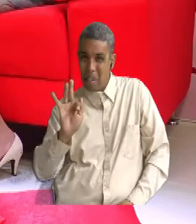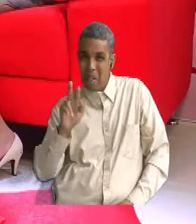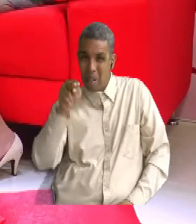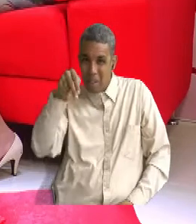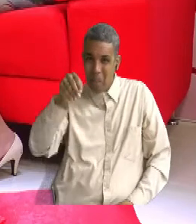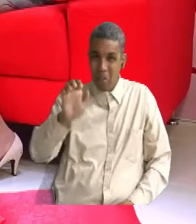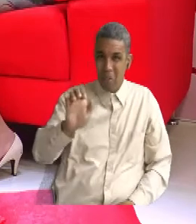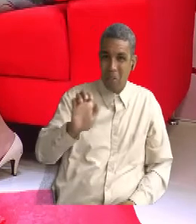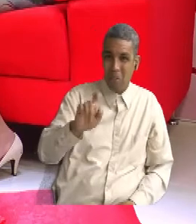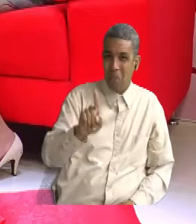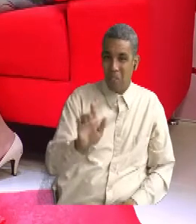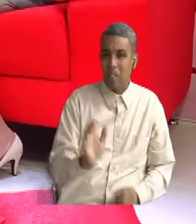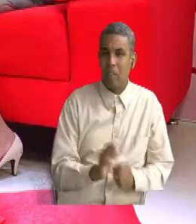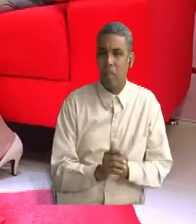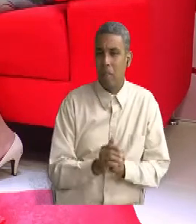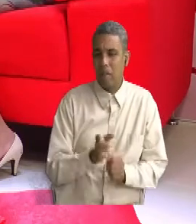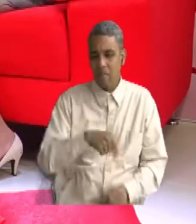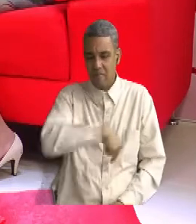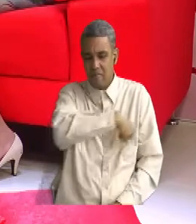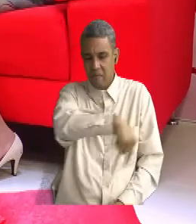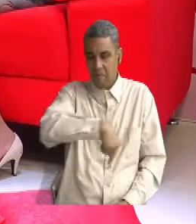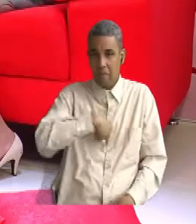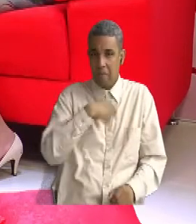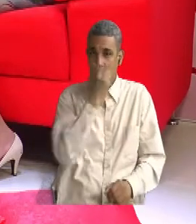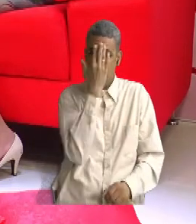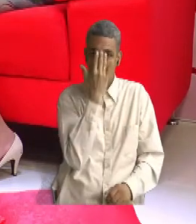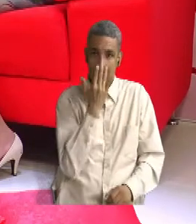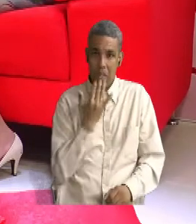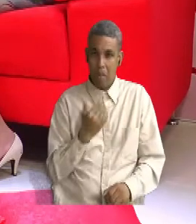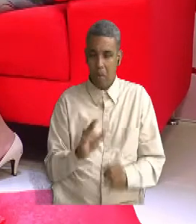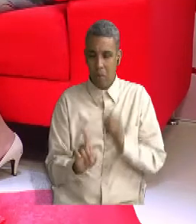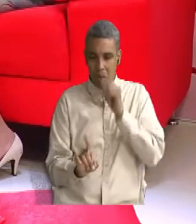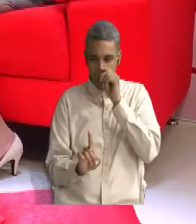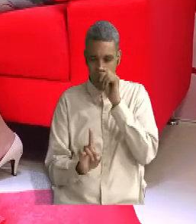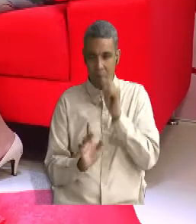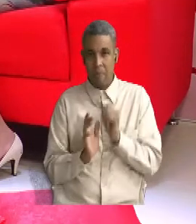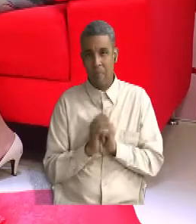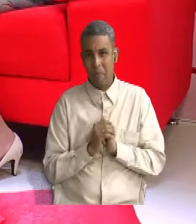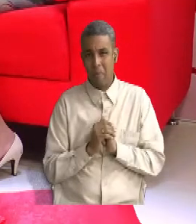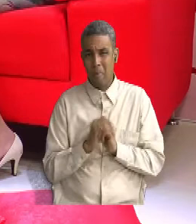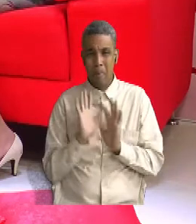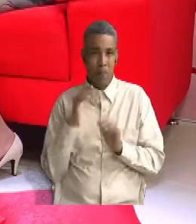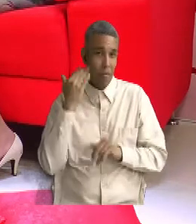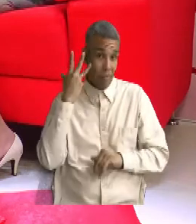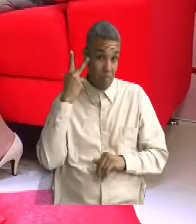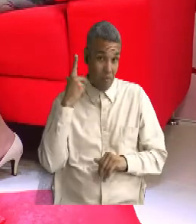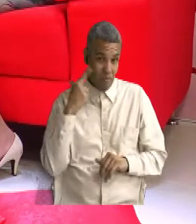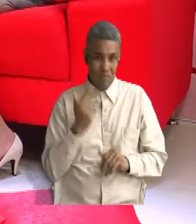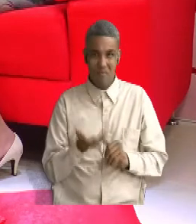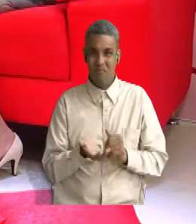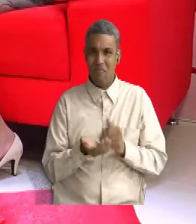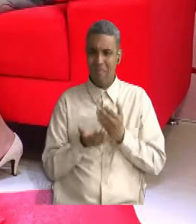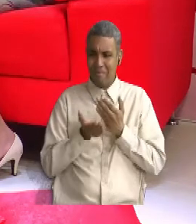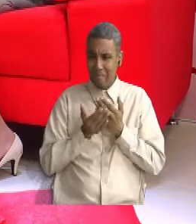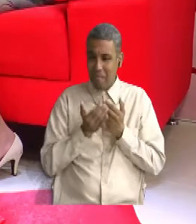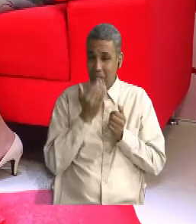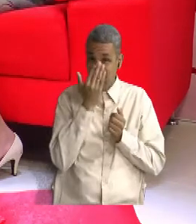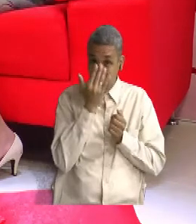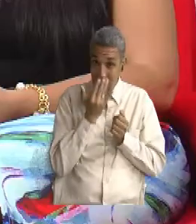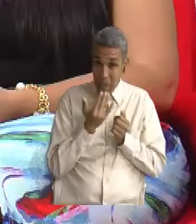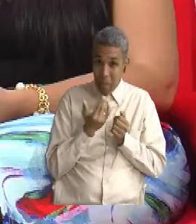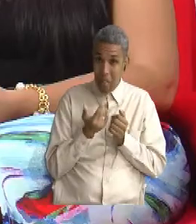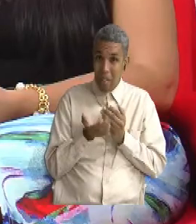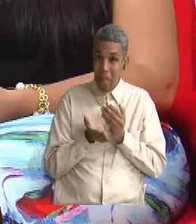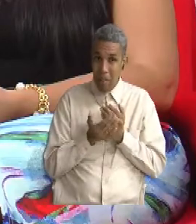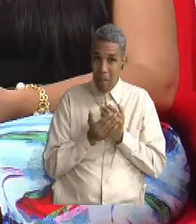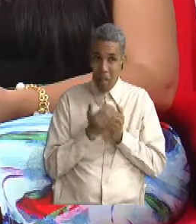Nosotros no tenemos Facebook. Voy a aclarar algo, yo recibo continuamente todos los días solicitudes de amistad de la barra Fit, es un